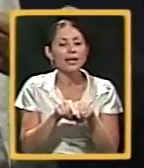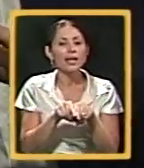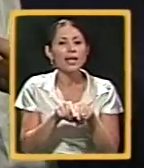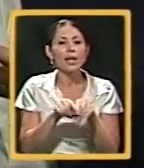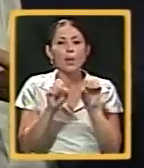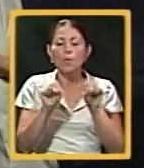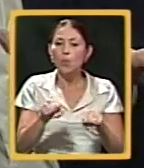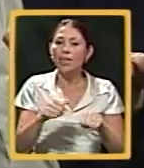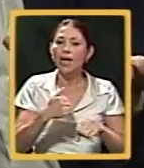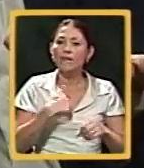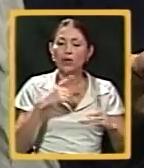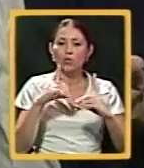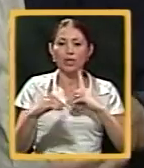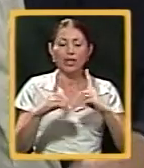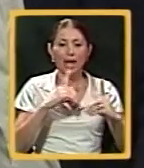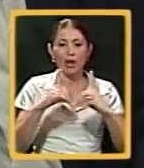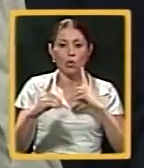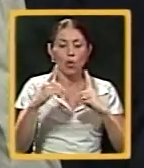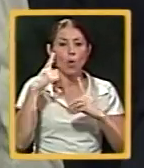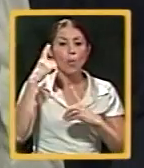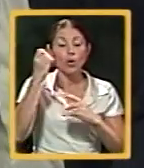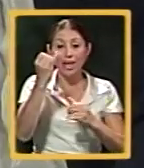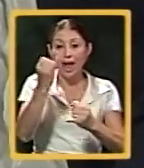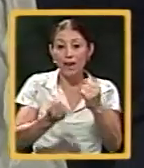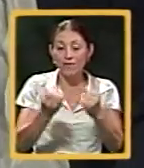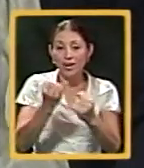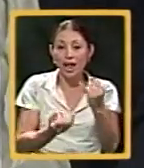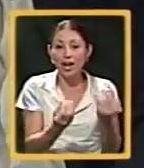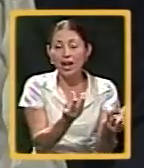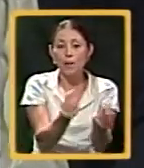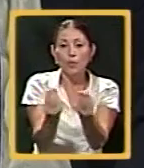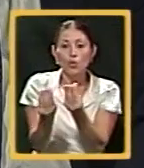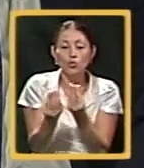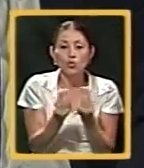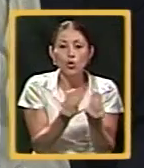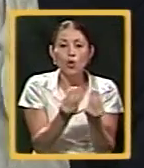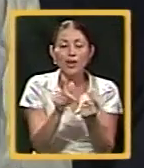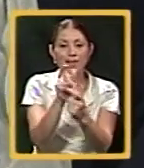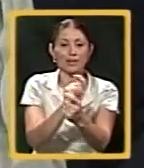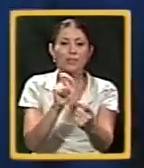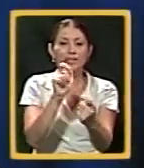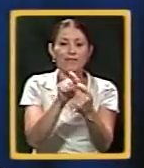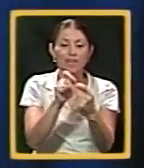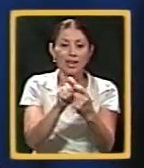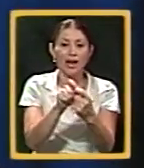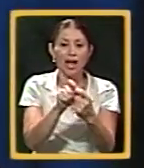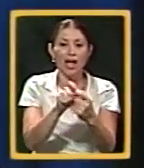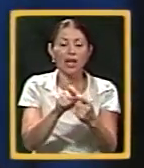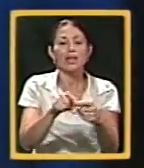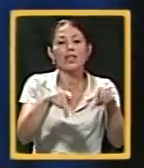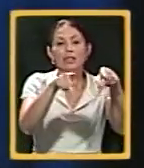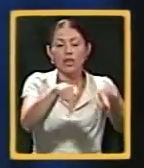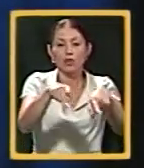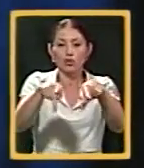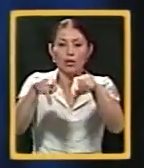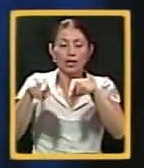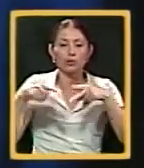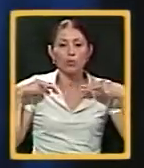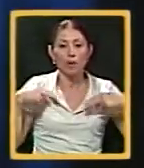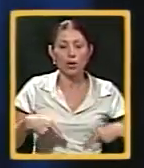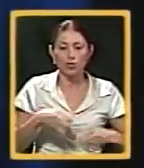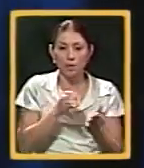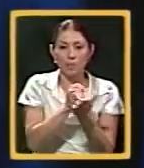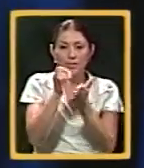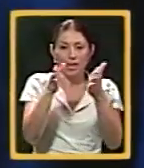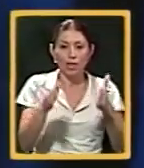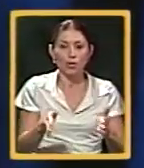pueda haber un diálogo, porque al final la producción va a ser específica y de los seres humanos, investigadores. Sí, hay cosas